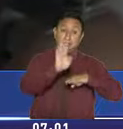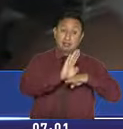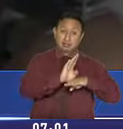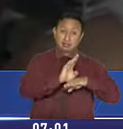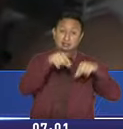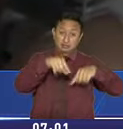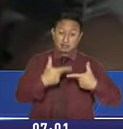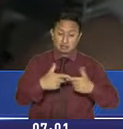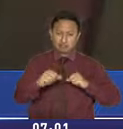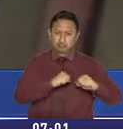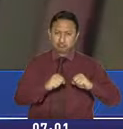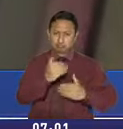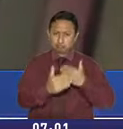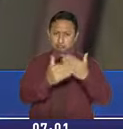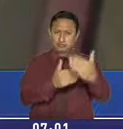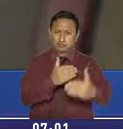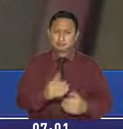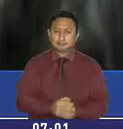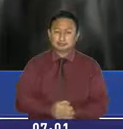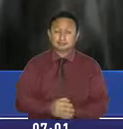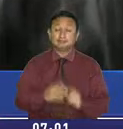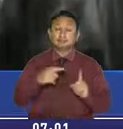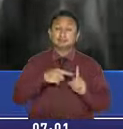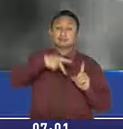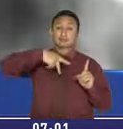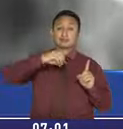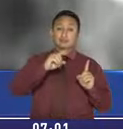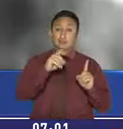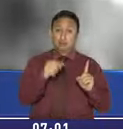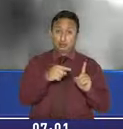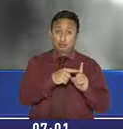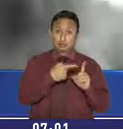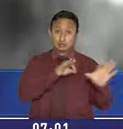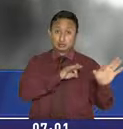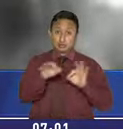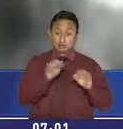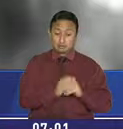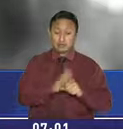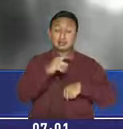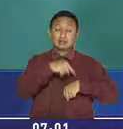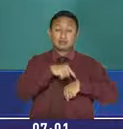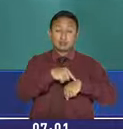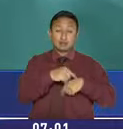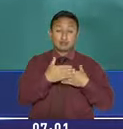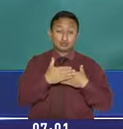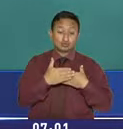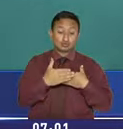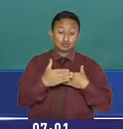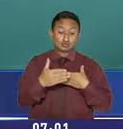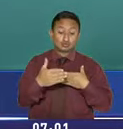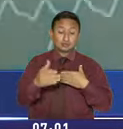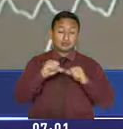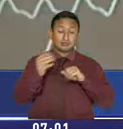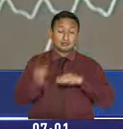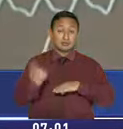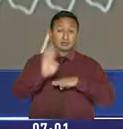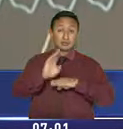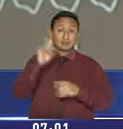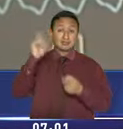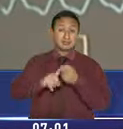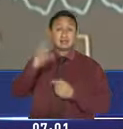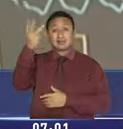Pozo además señaló que los tiempos corren y para el Parlamento tienen solo hasta el 16 de abril para poder